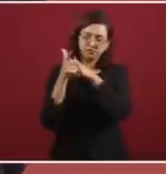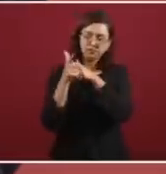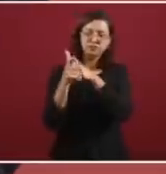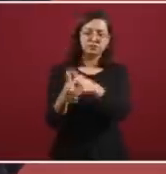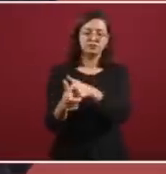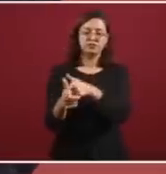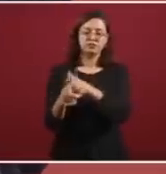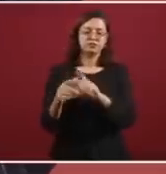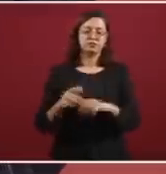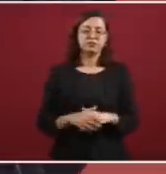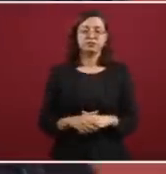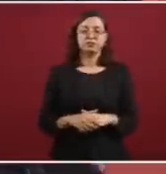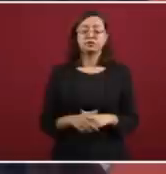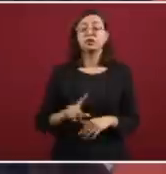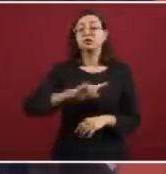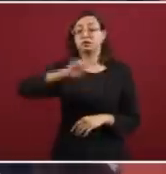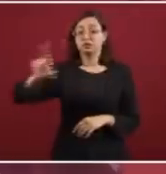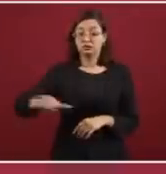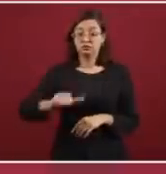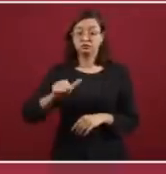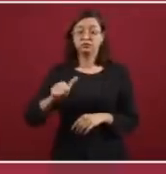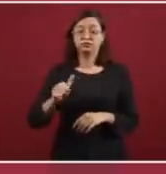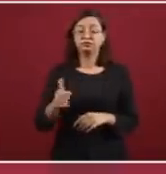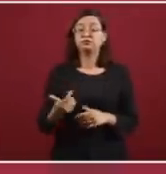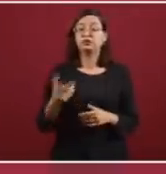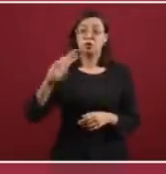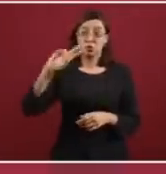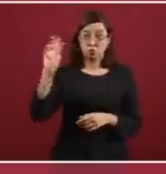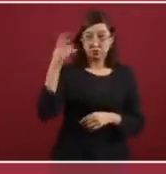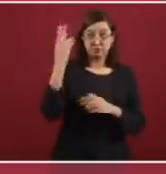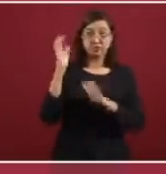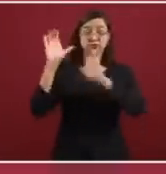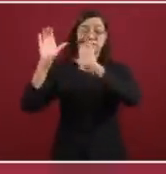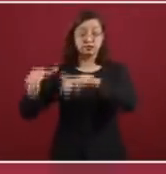Si entró a la universidad con una beca,